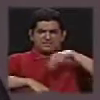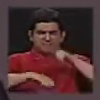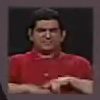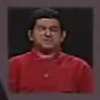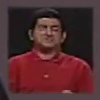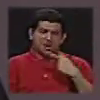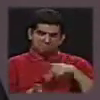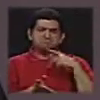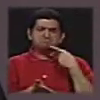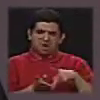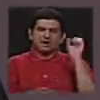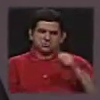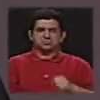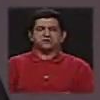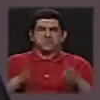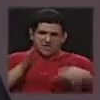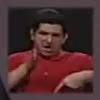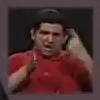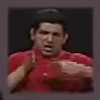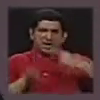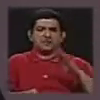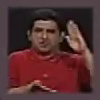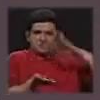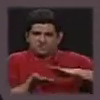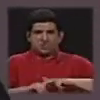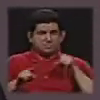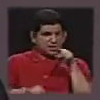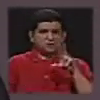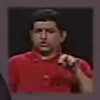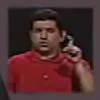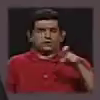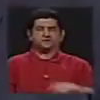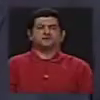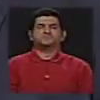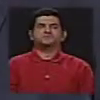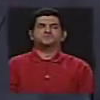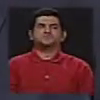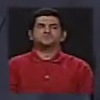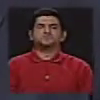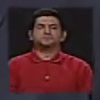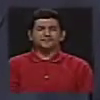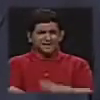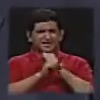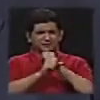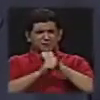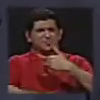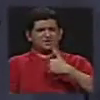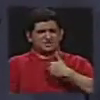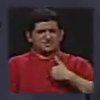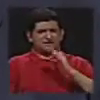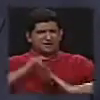pondríamos esa cuota en los peajes para amortizar, pero ni siquiera eso va a ser necesario. Y para asegurarnos